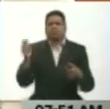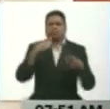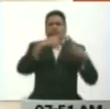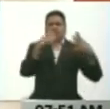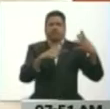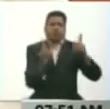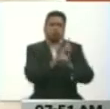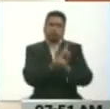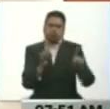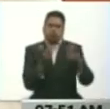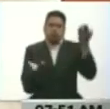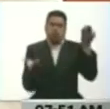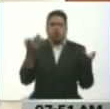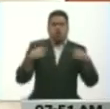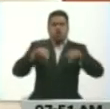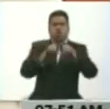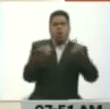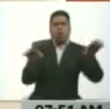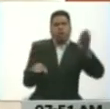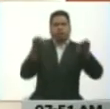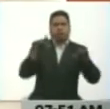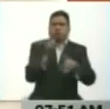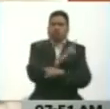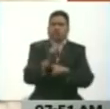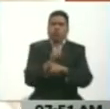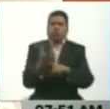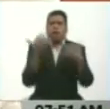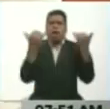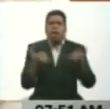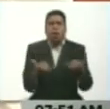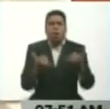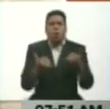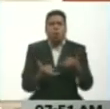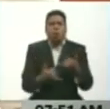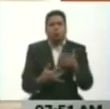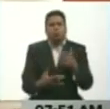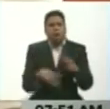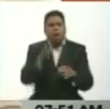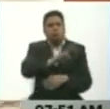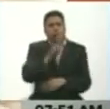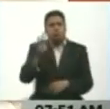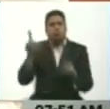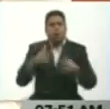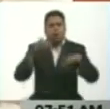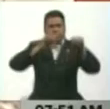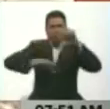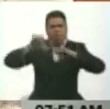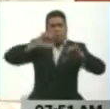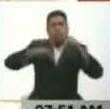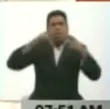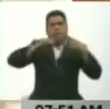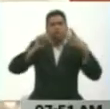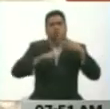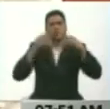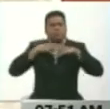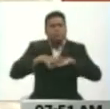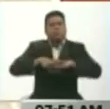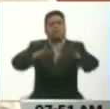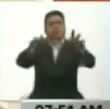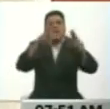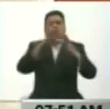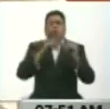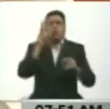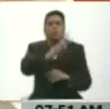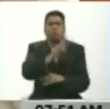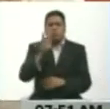que desarrolla portales web, que desarrolla laboratorios de guerra sucia, que invade las redes, que está comprando. Allí